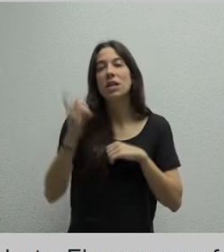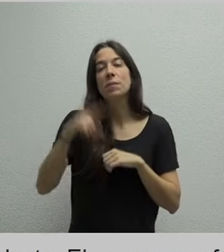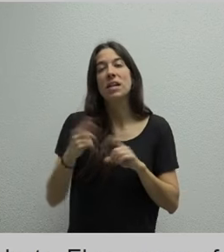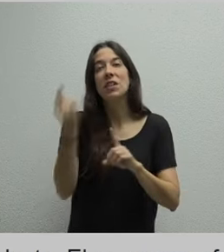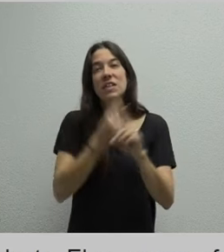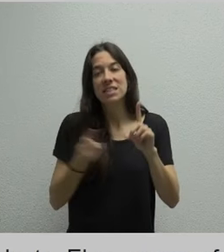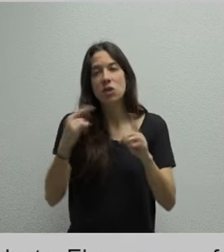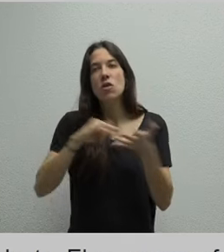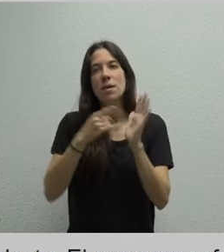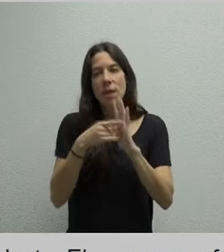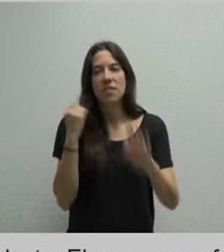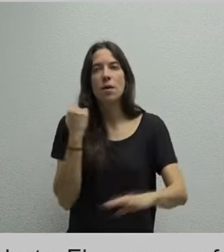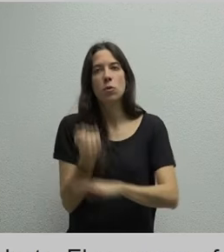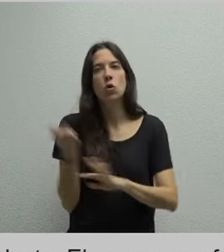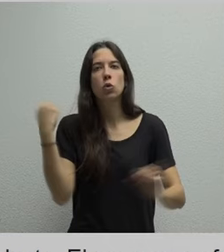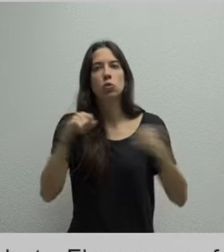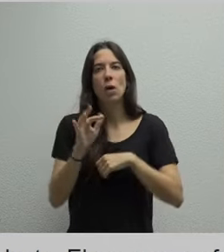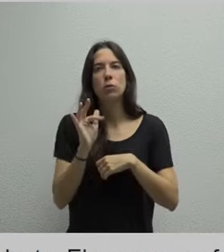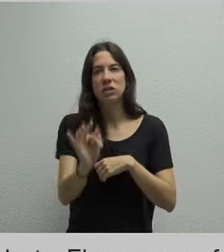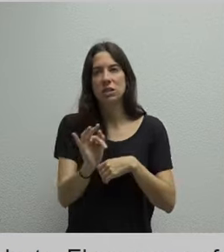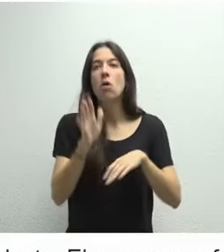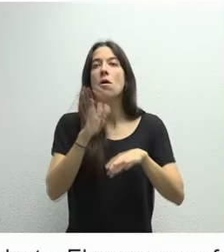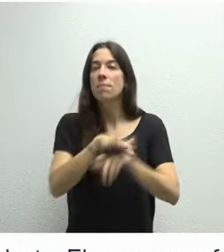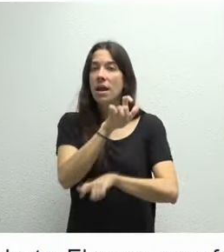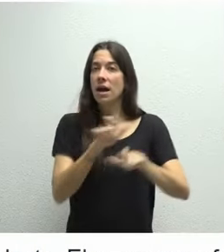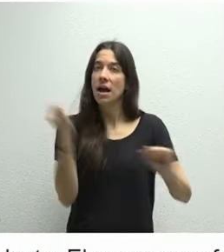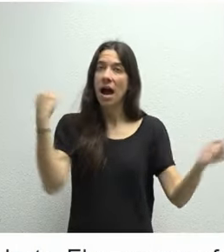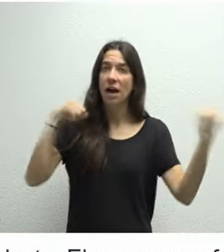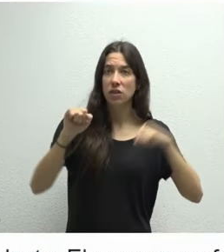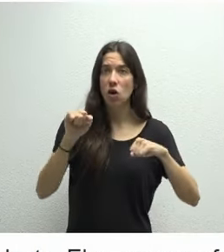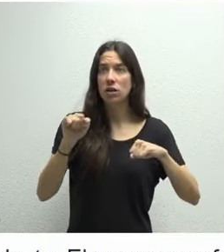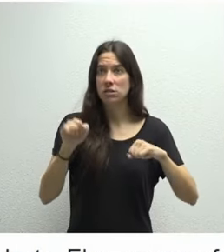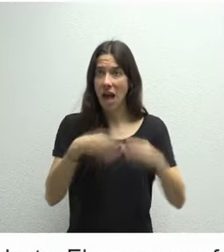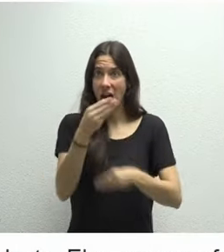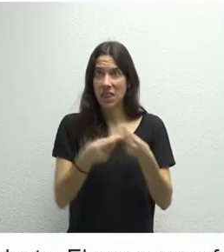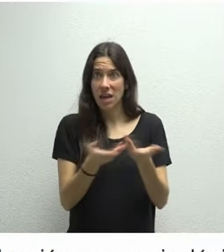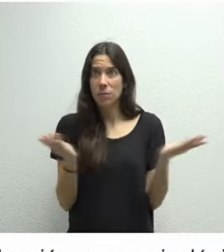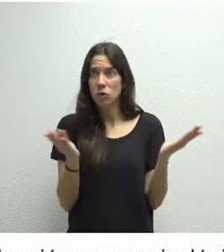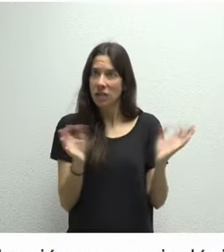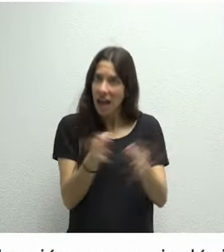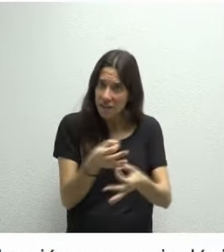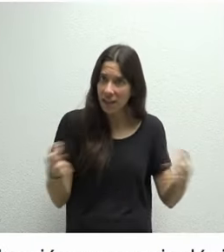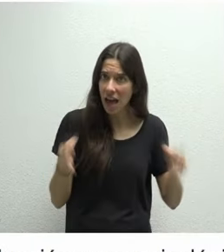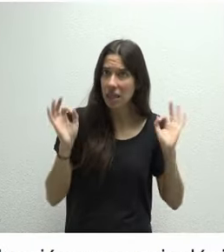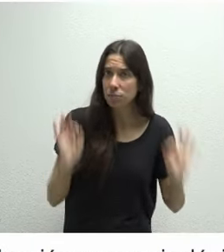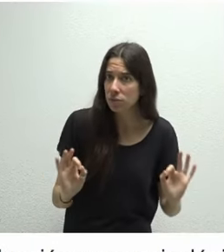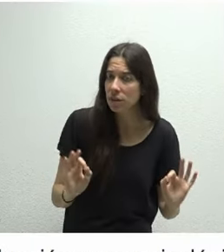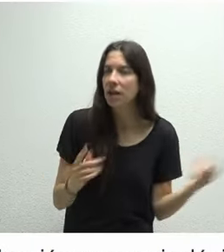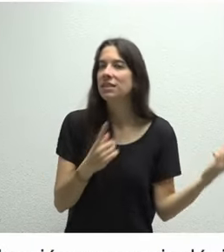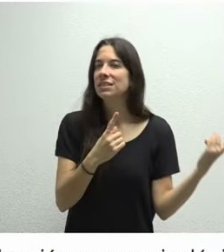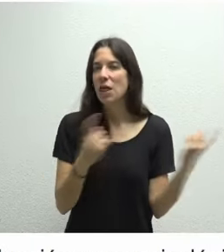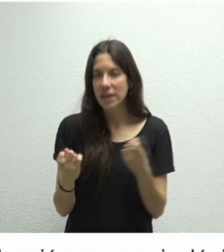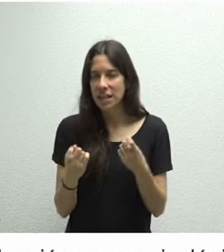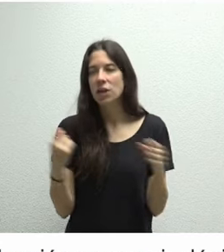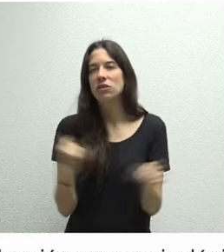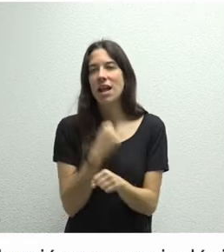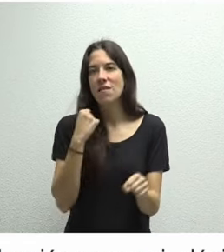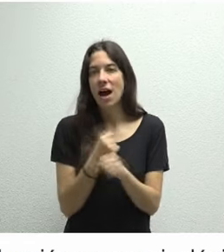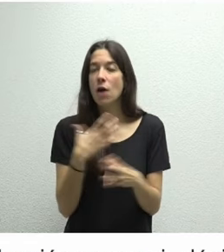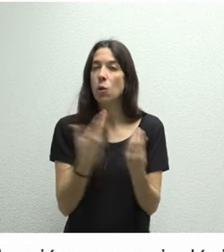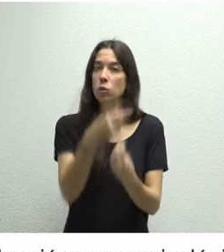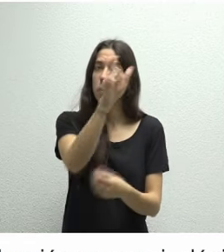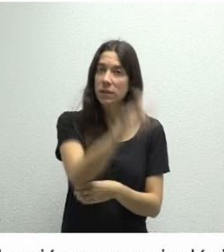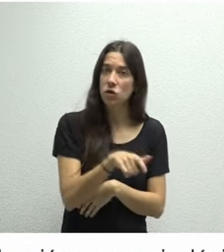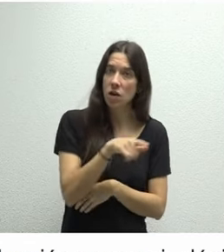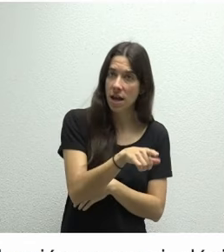conductual positivo para que las acciones que desarrollamos sean eficaces es trabajar No solo con la